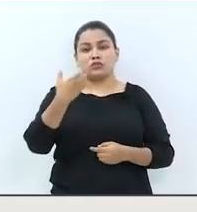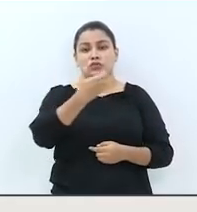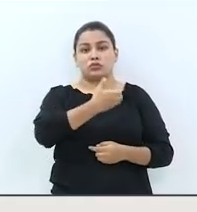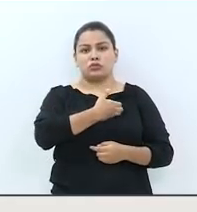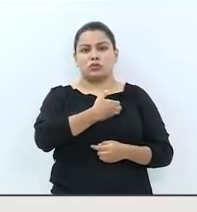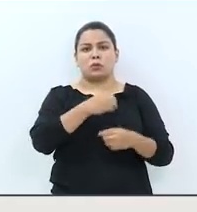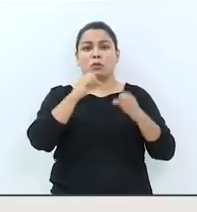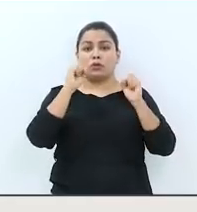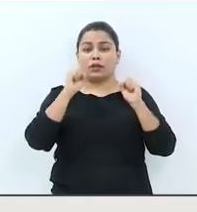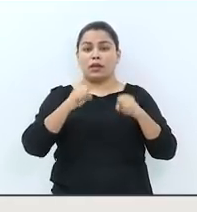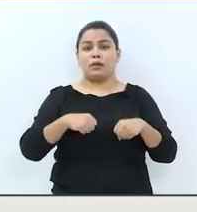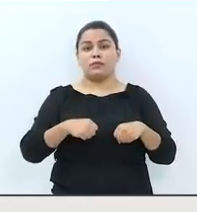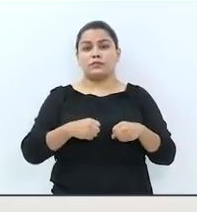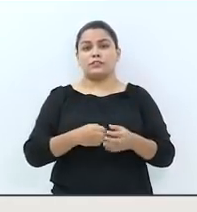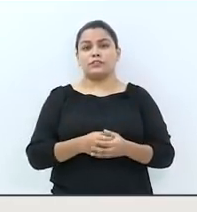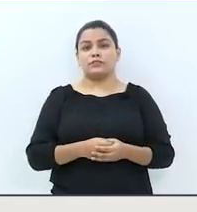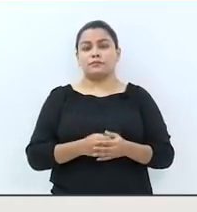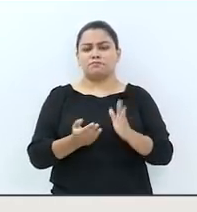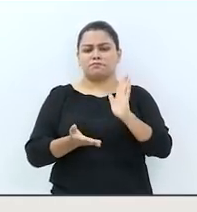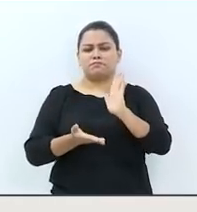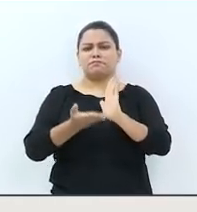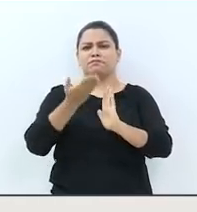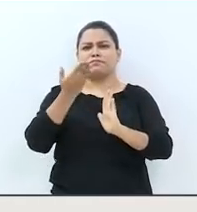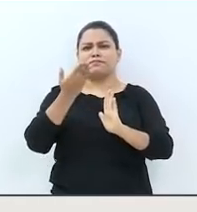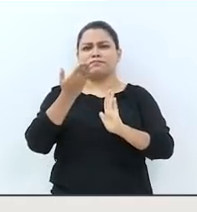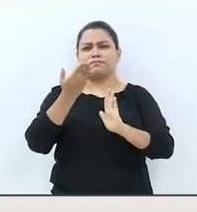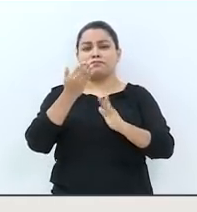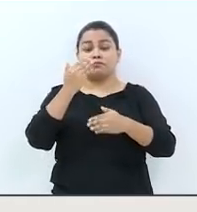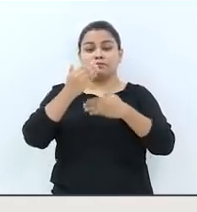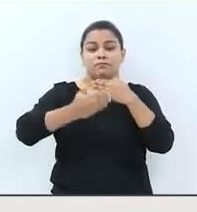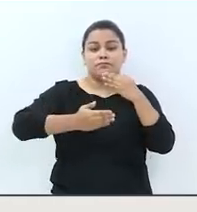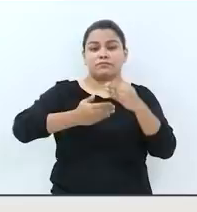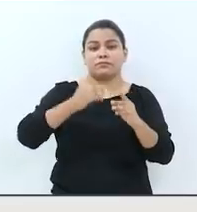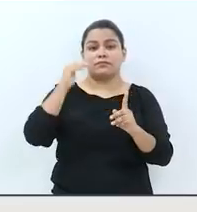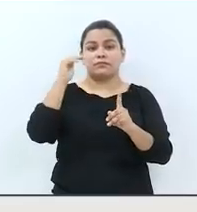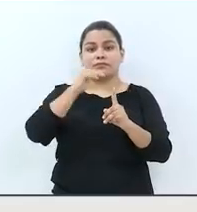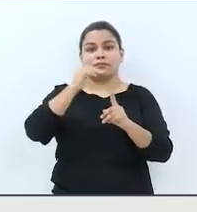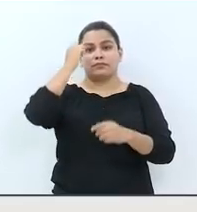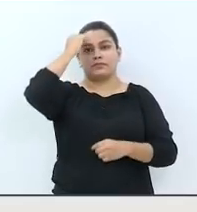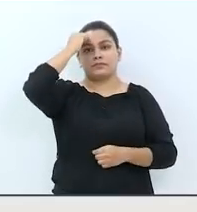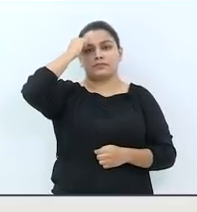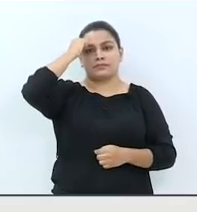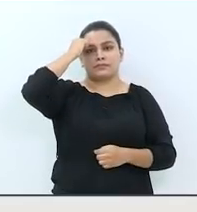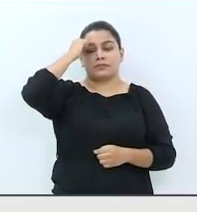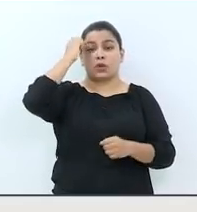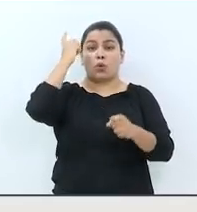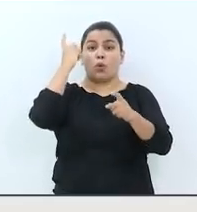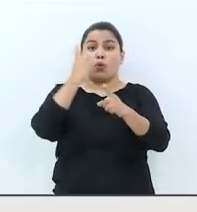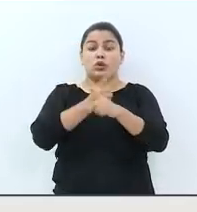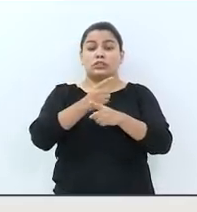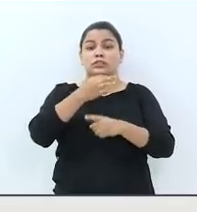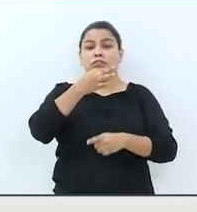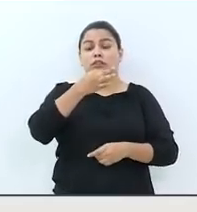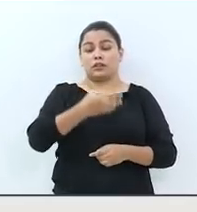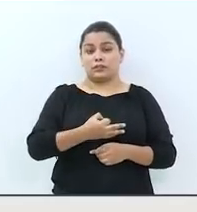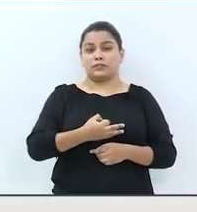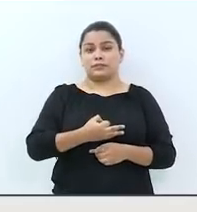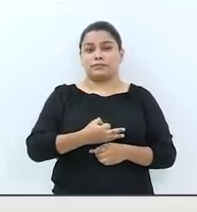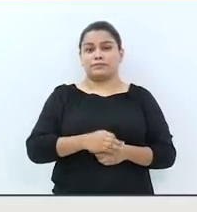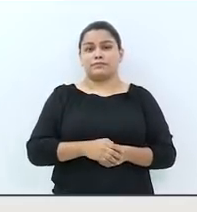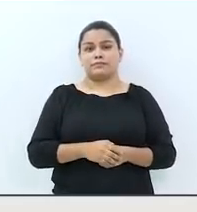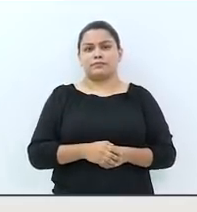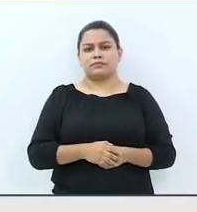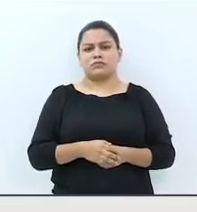nosotros nos permitan desarrollar estos procesos de enseñanza y aprendizaje adecuados a la realidad, que le